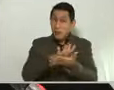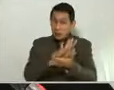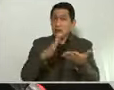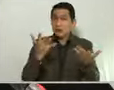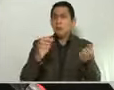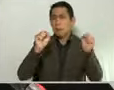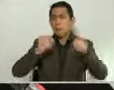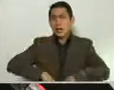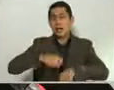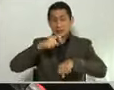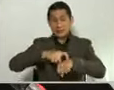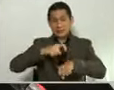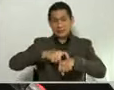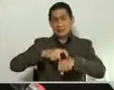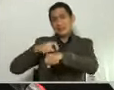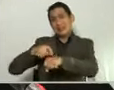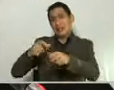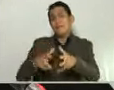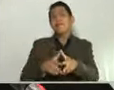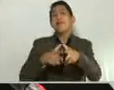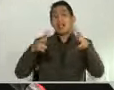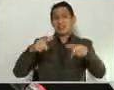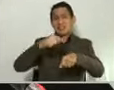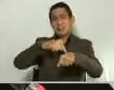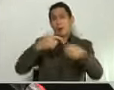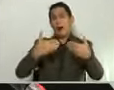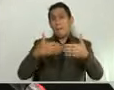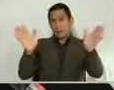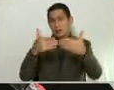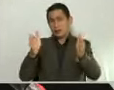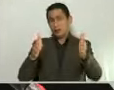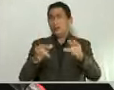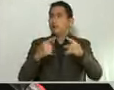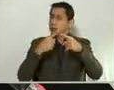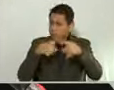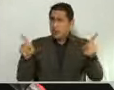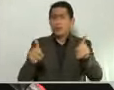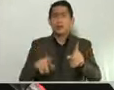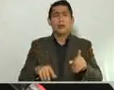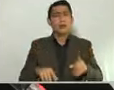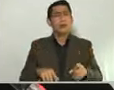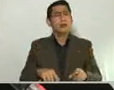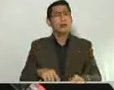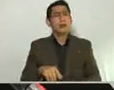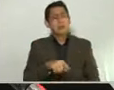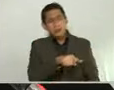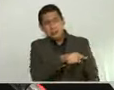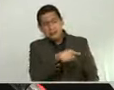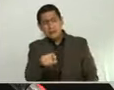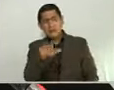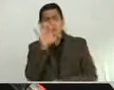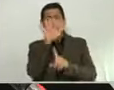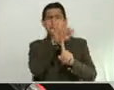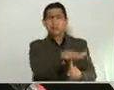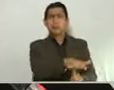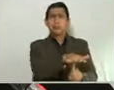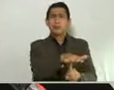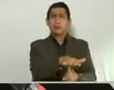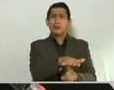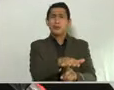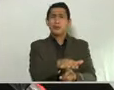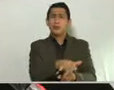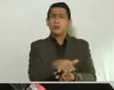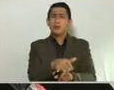decía de combatir la pobreza y traer a que la gente que se siente excluida, que es excluida de la sociedad y del